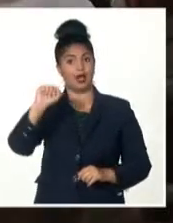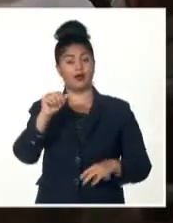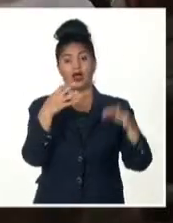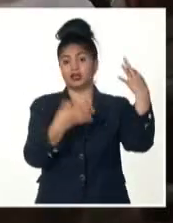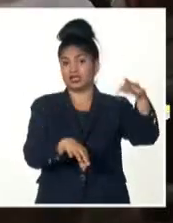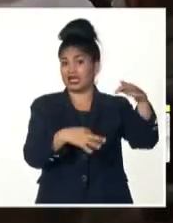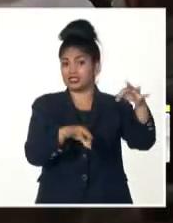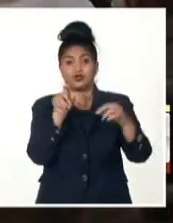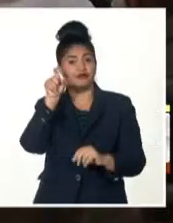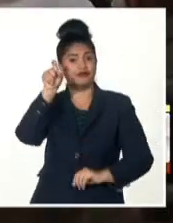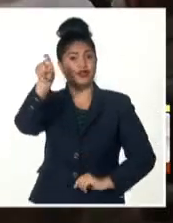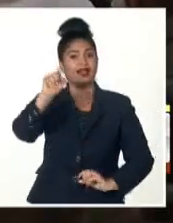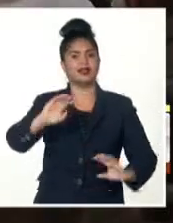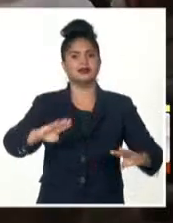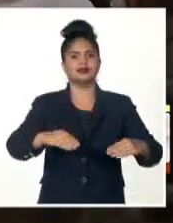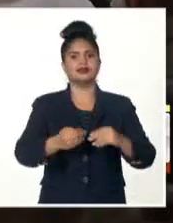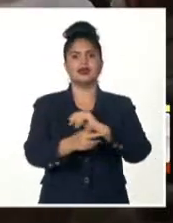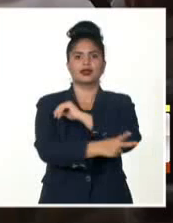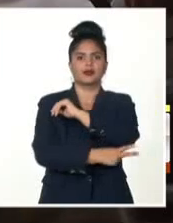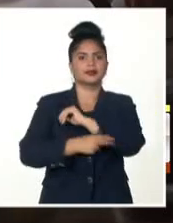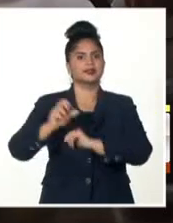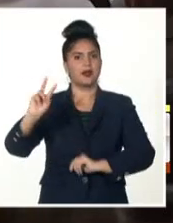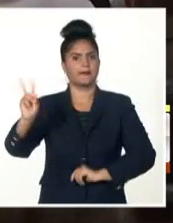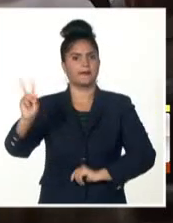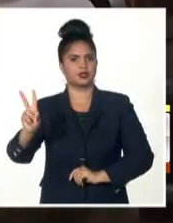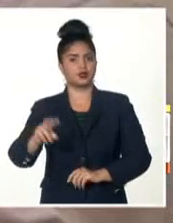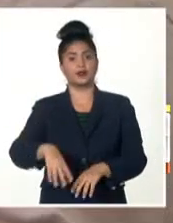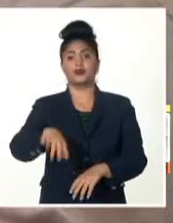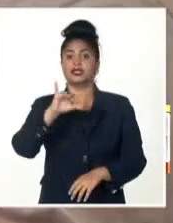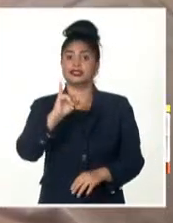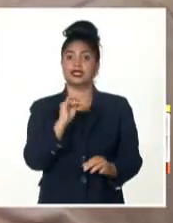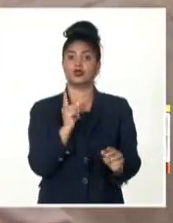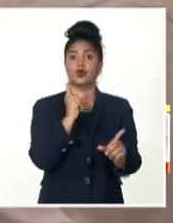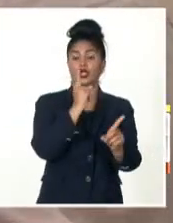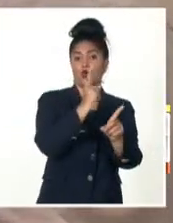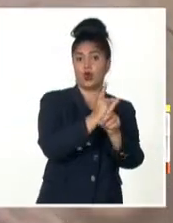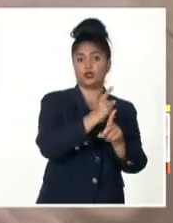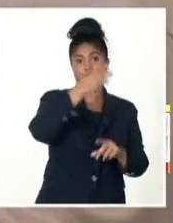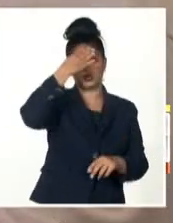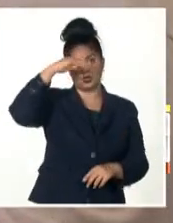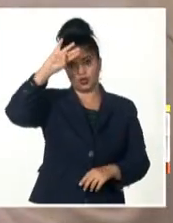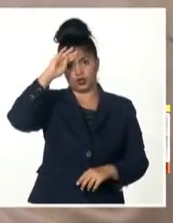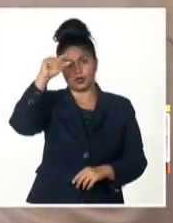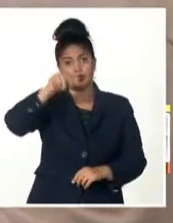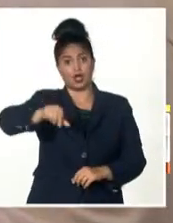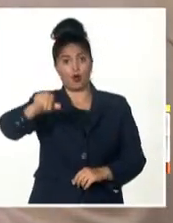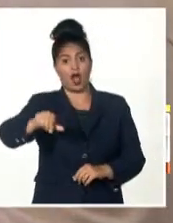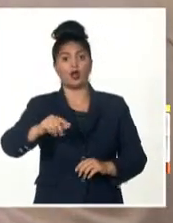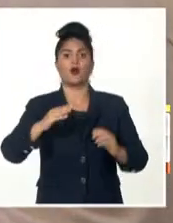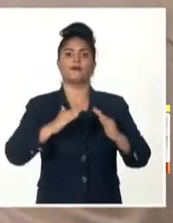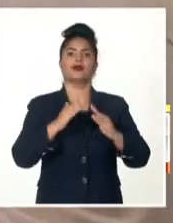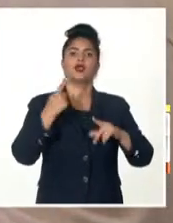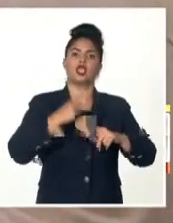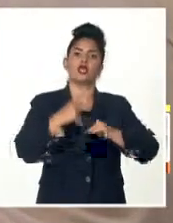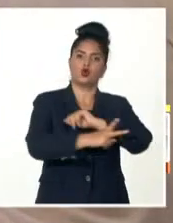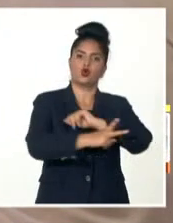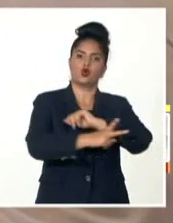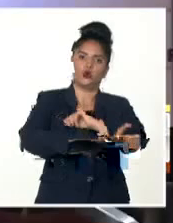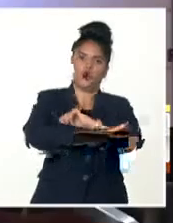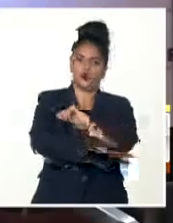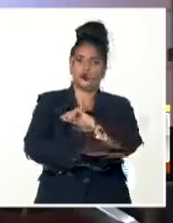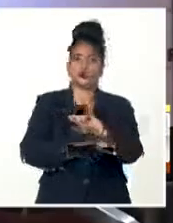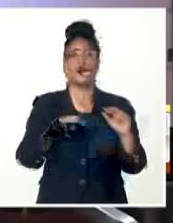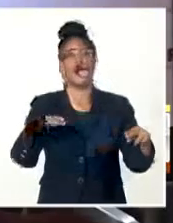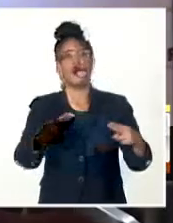Venezuela el sexto encuentro regional de cubanos residentes en América Latina y el Caribe, un espacio de dos días que contó con la presencia